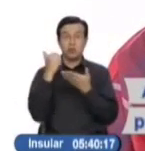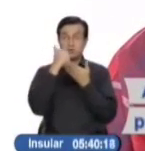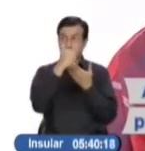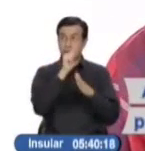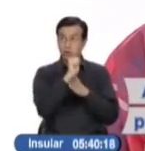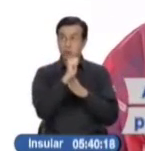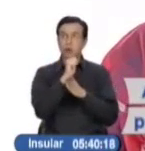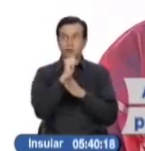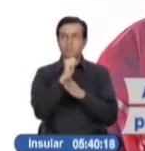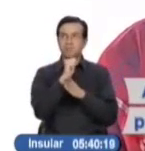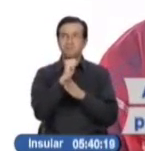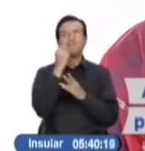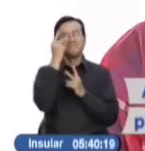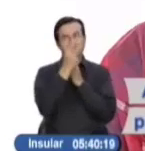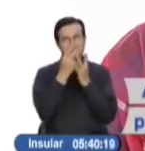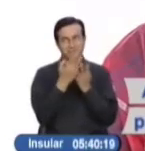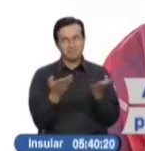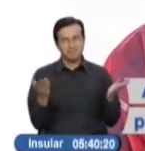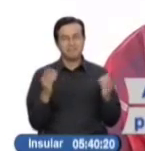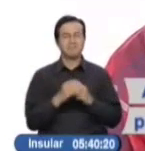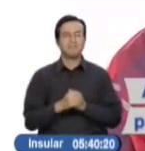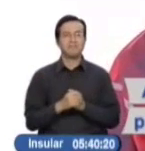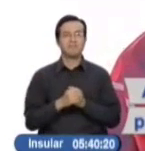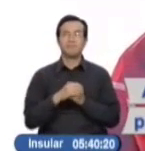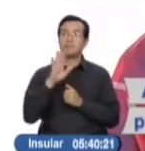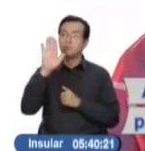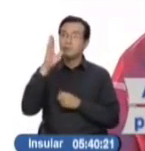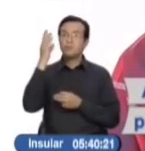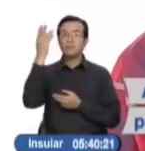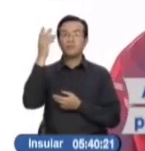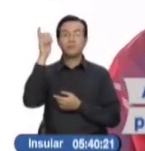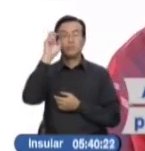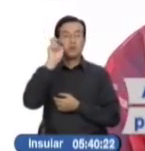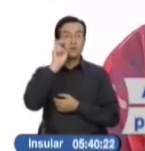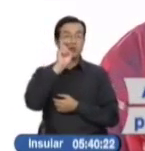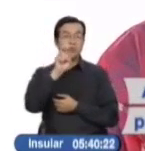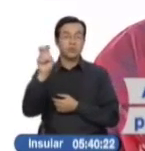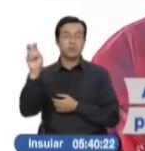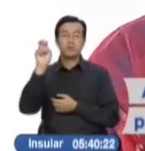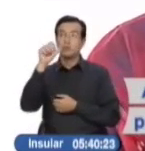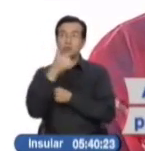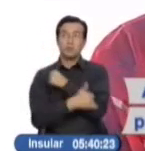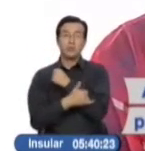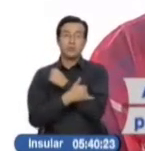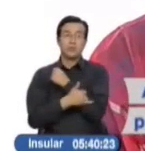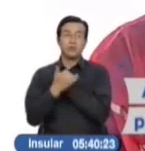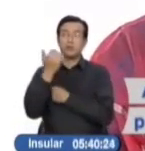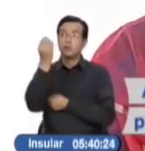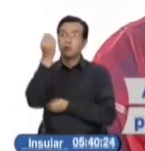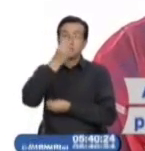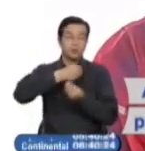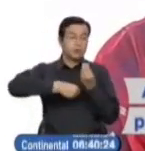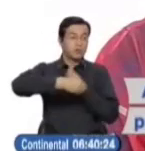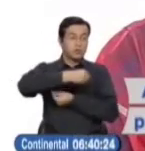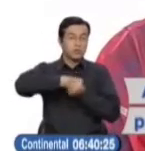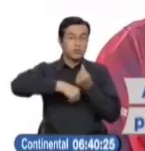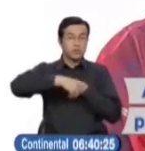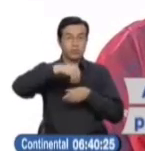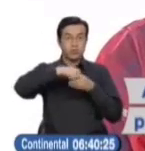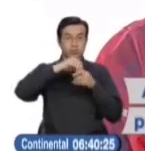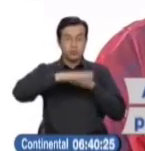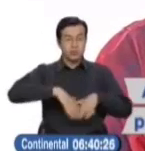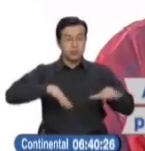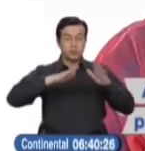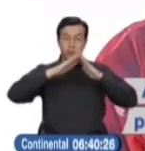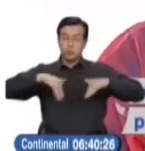ayudarnos, visítanos. Porque realmente esos recursos que generan los turistas extranjeros van a quedar no solamente en las zonas